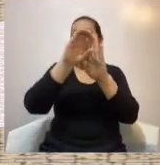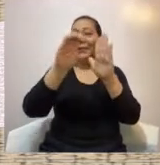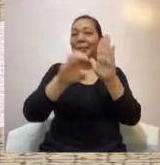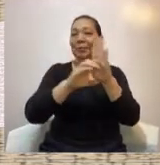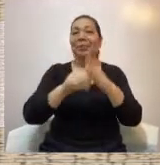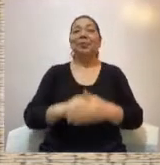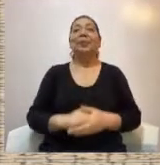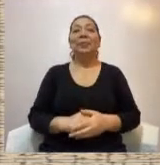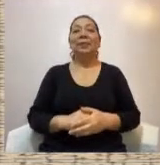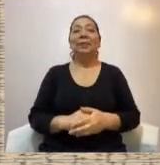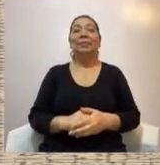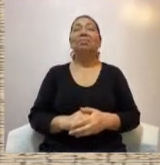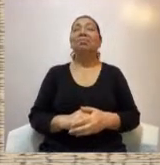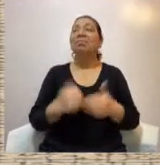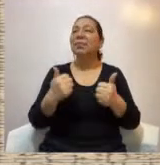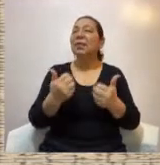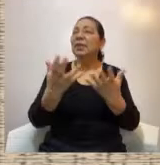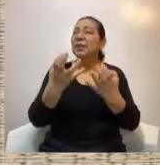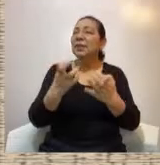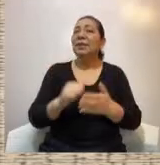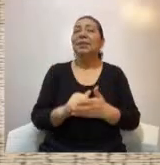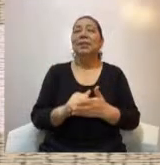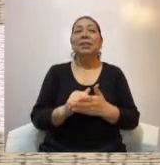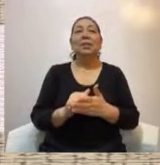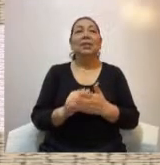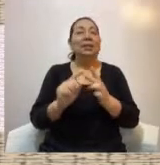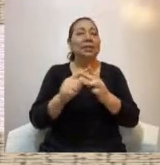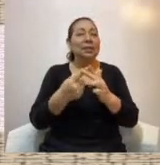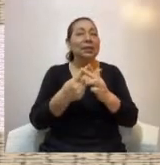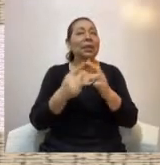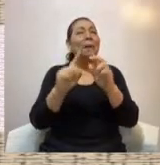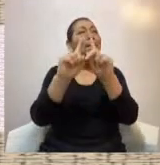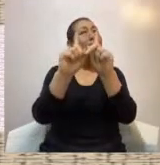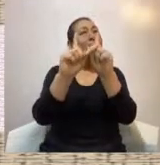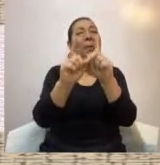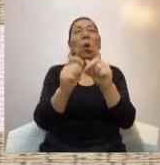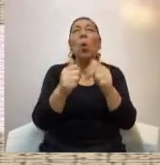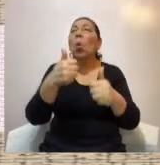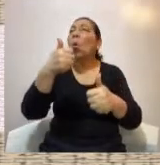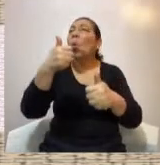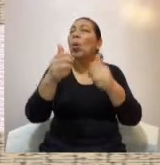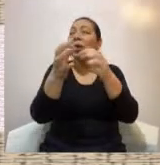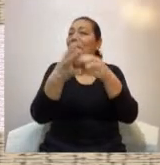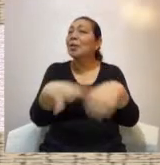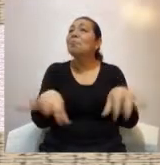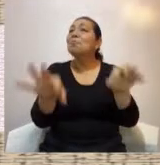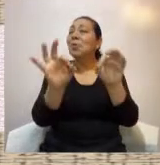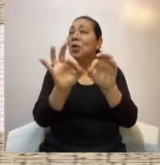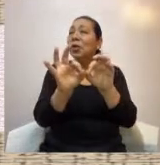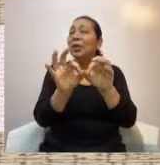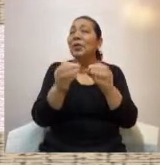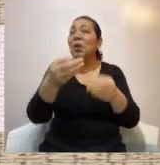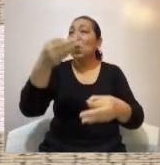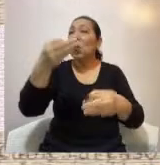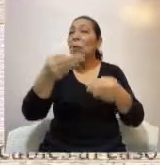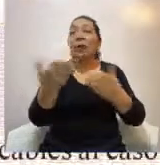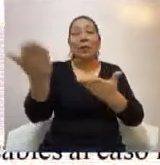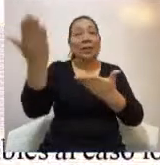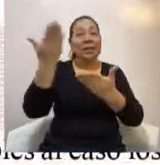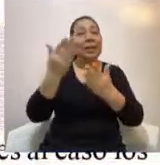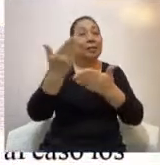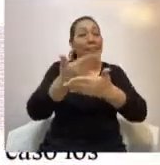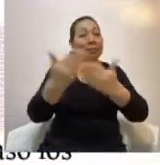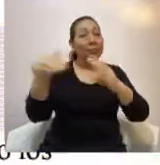interpretación constitucional. Bien, yo quisiera empezar preguntándote cuál es la importancia de esta